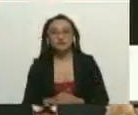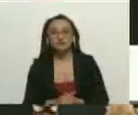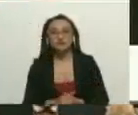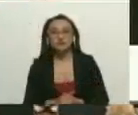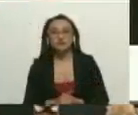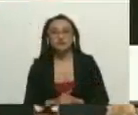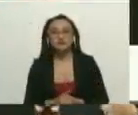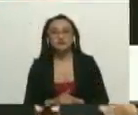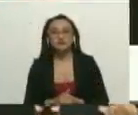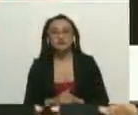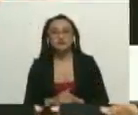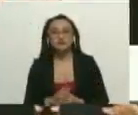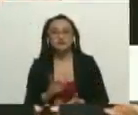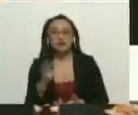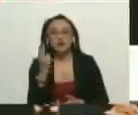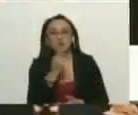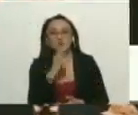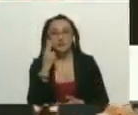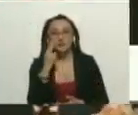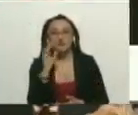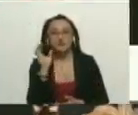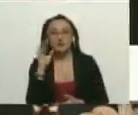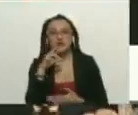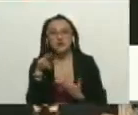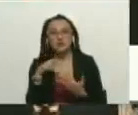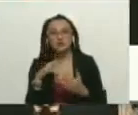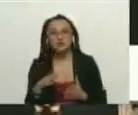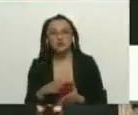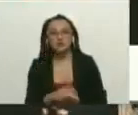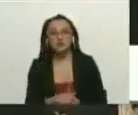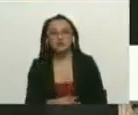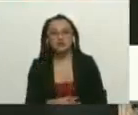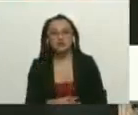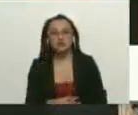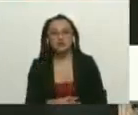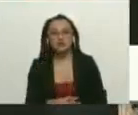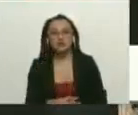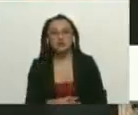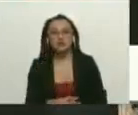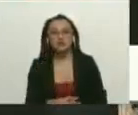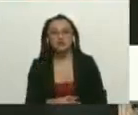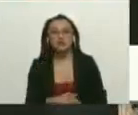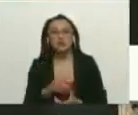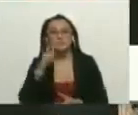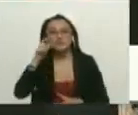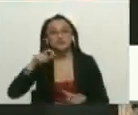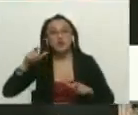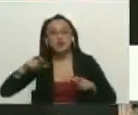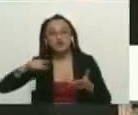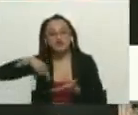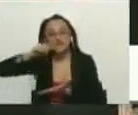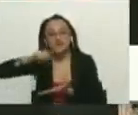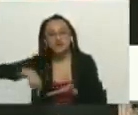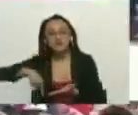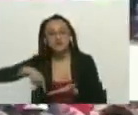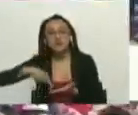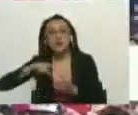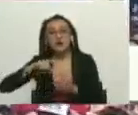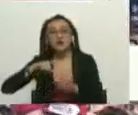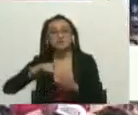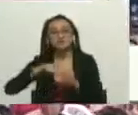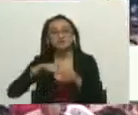Acta de compromiso patriótico y revolucionario. Los abajo firmantes, integrantes de la